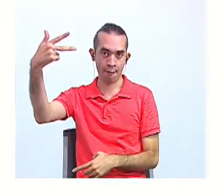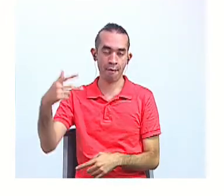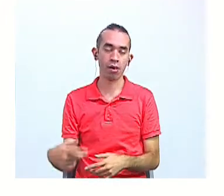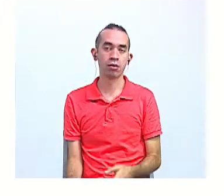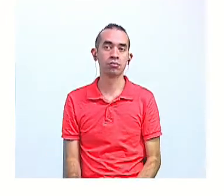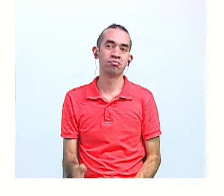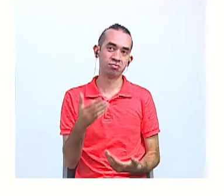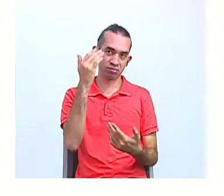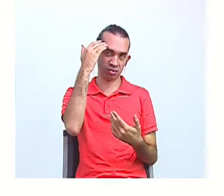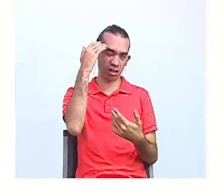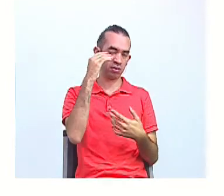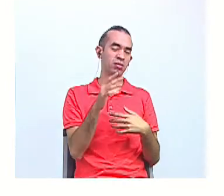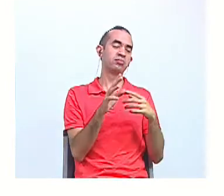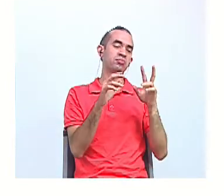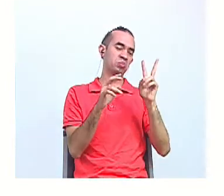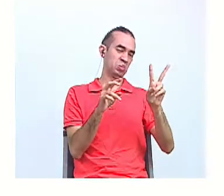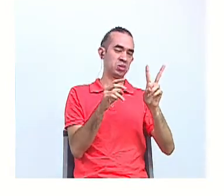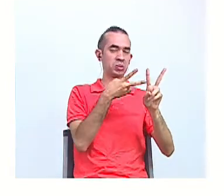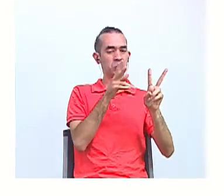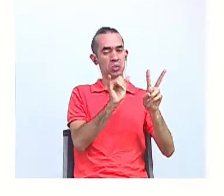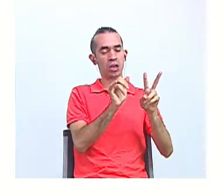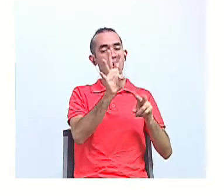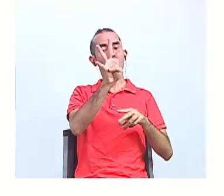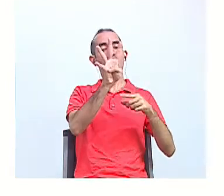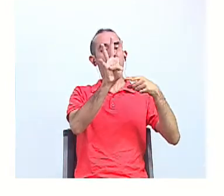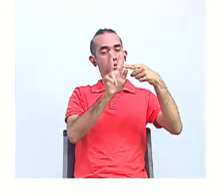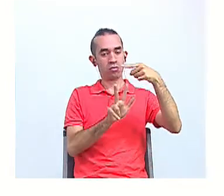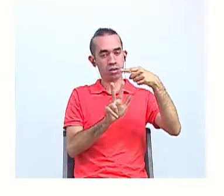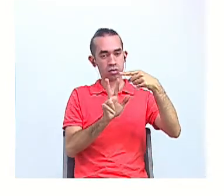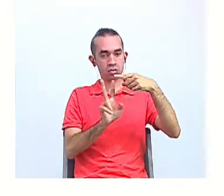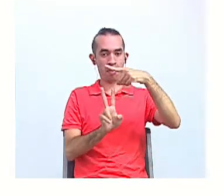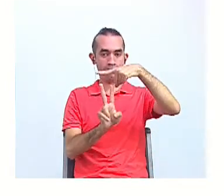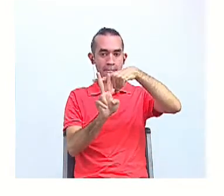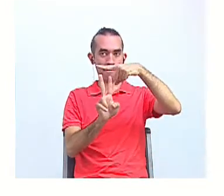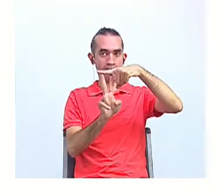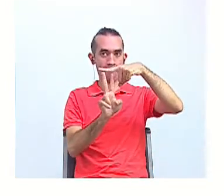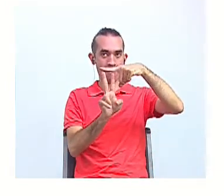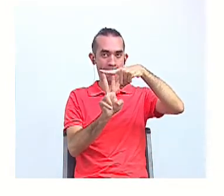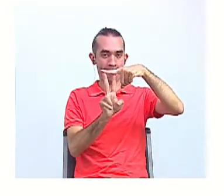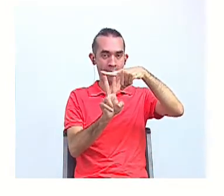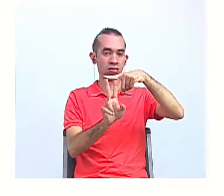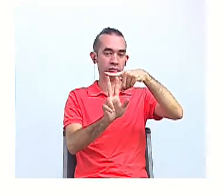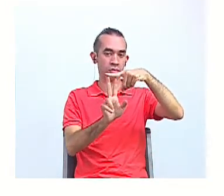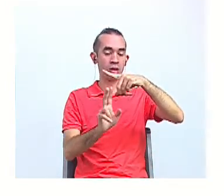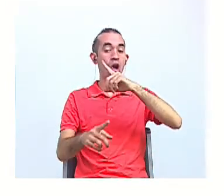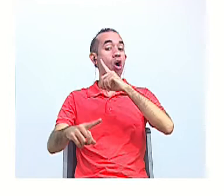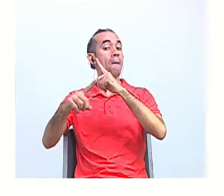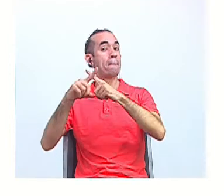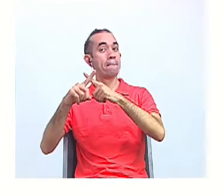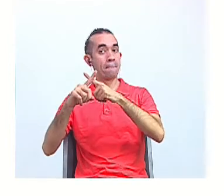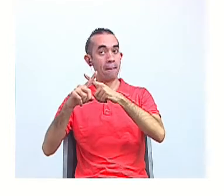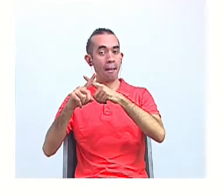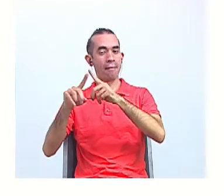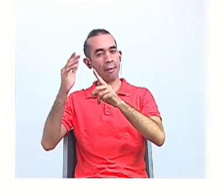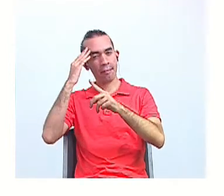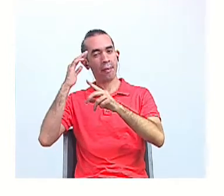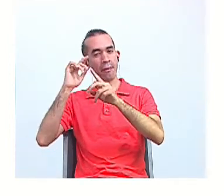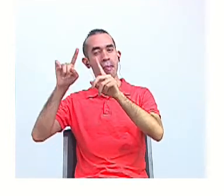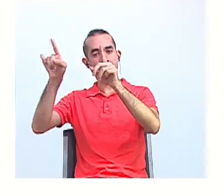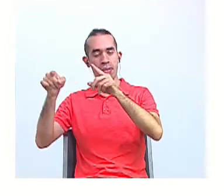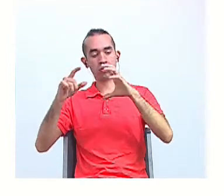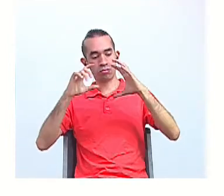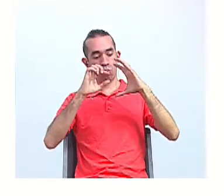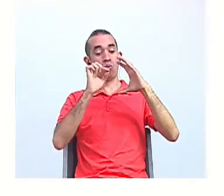a 4/3 por pi, lo pueden ir haciendo en su calculadora, por el radio que ya convertimos, ¿verdad?